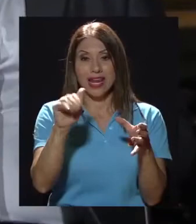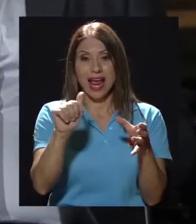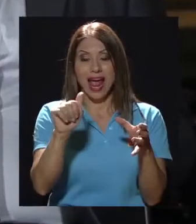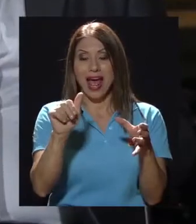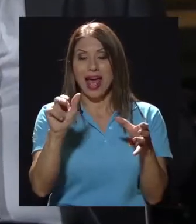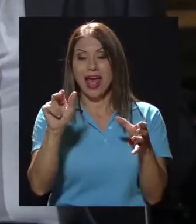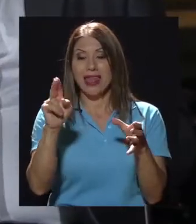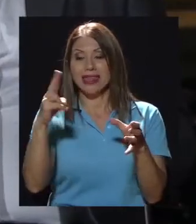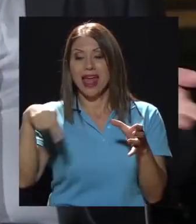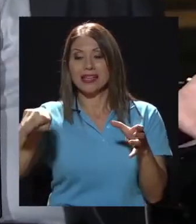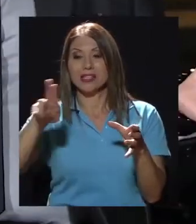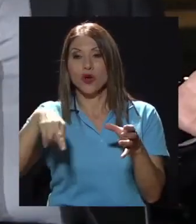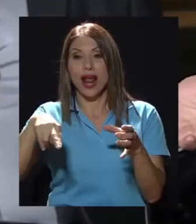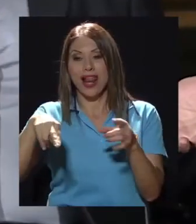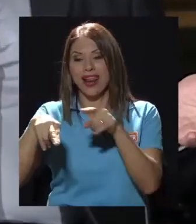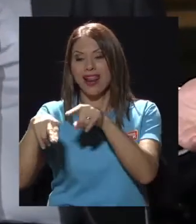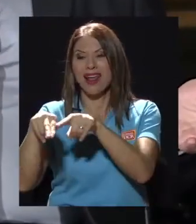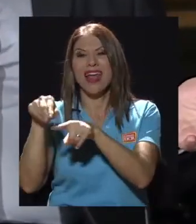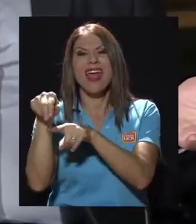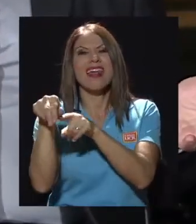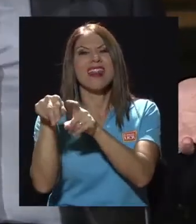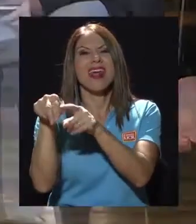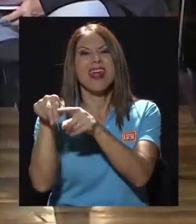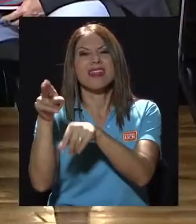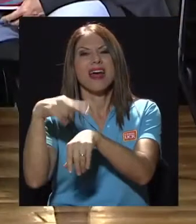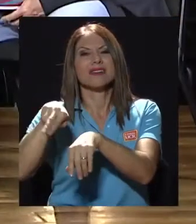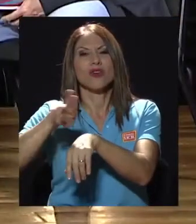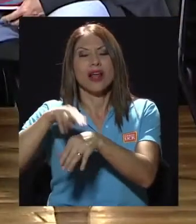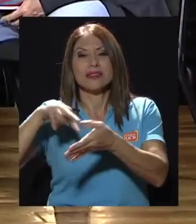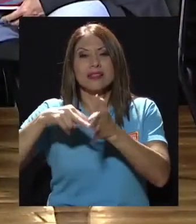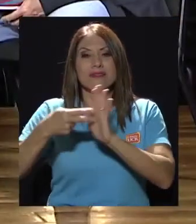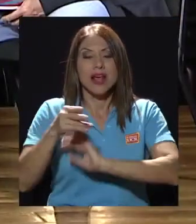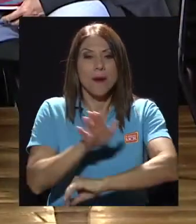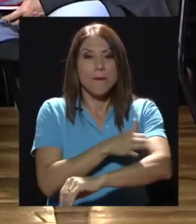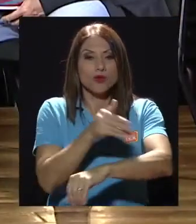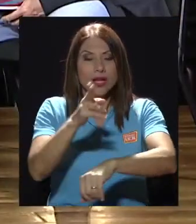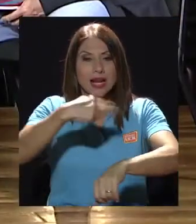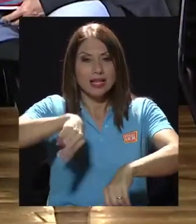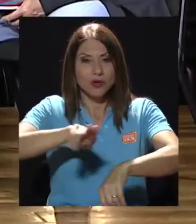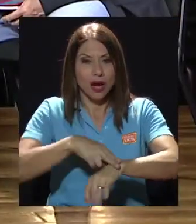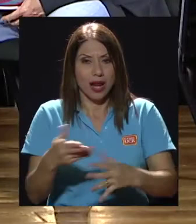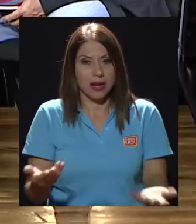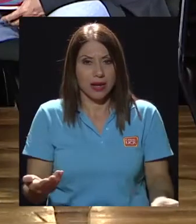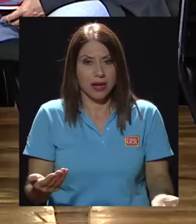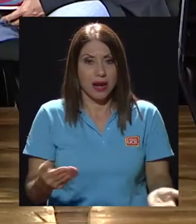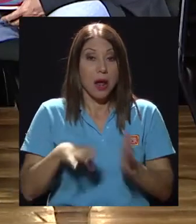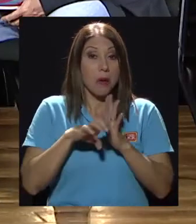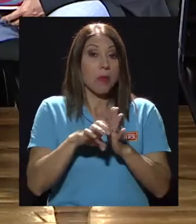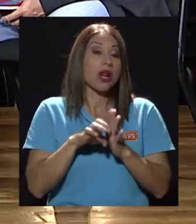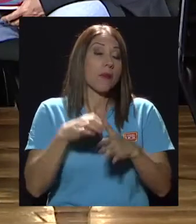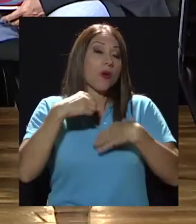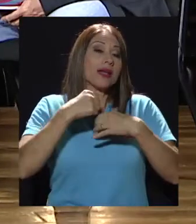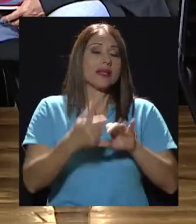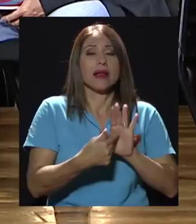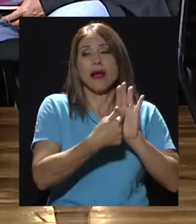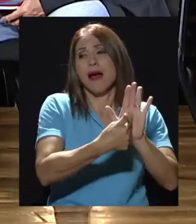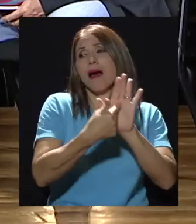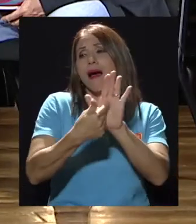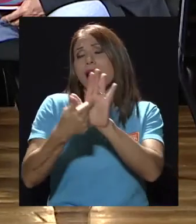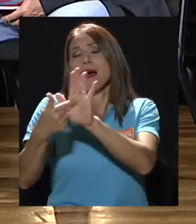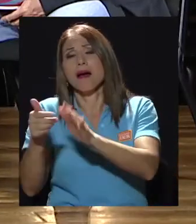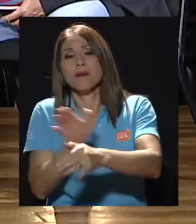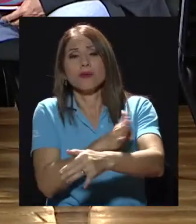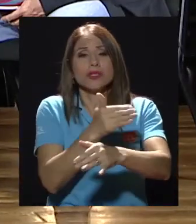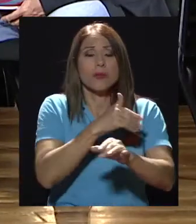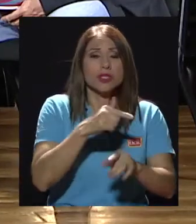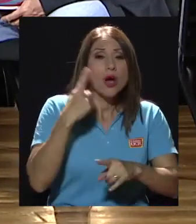tener música nacional. Sí, claro. O sea, estoy de acuerdo totalmente. Creo que una programación de un año que no tenga música nacional me parece